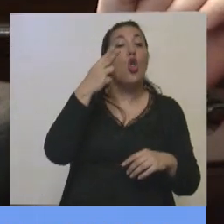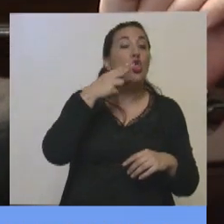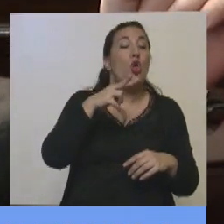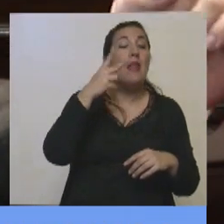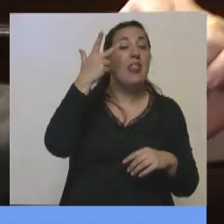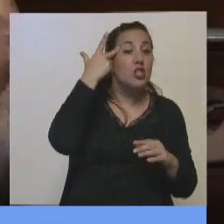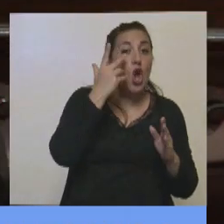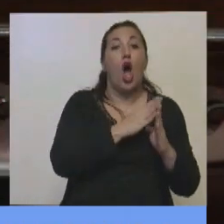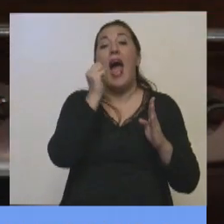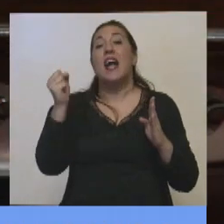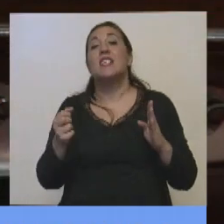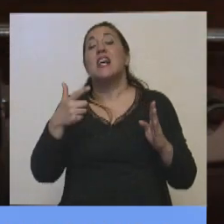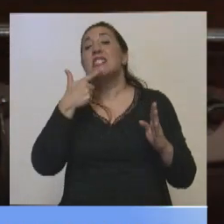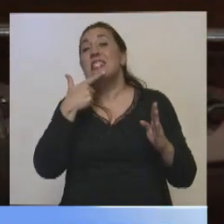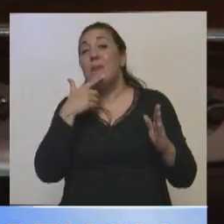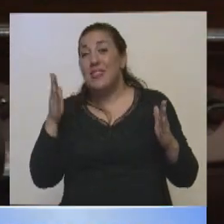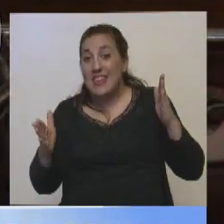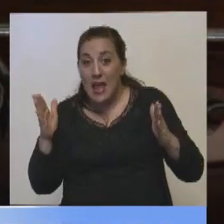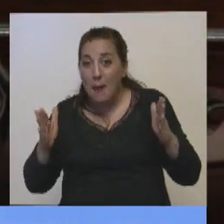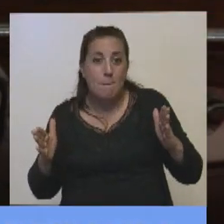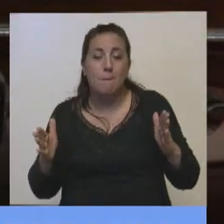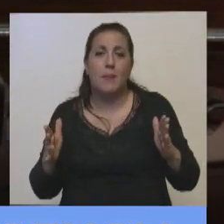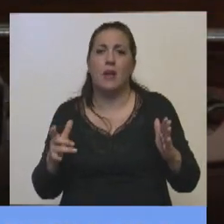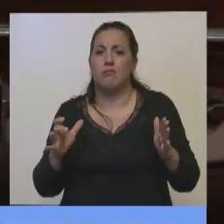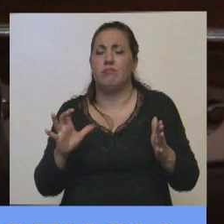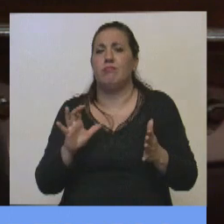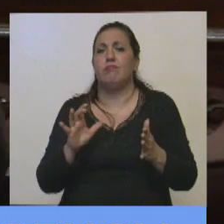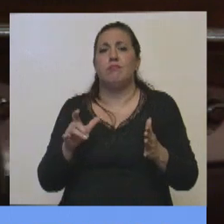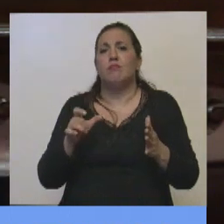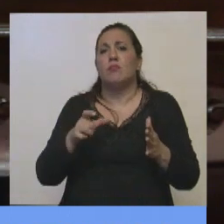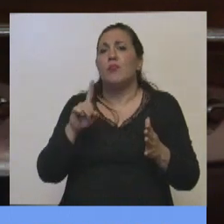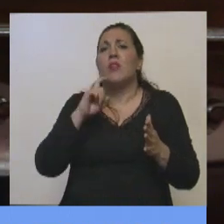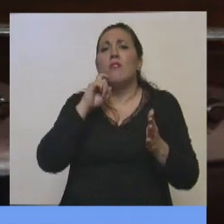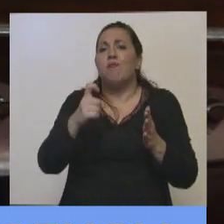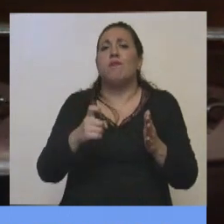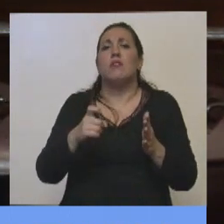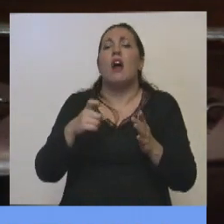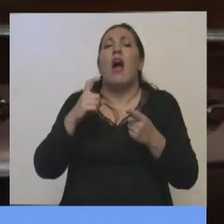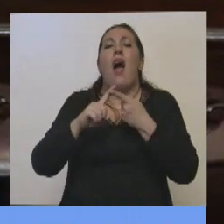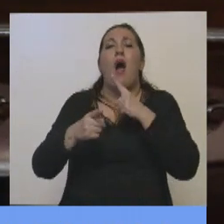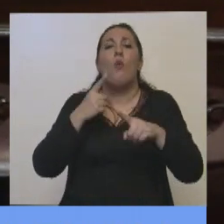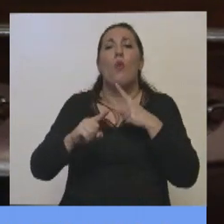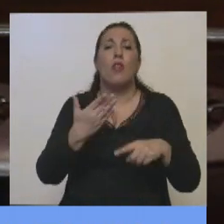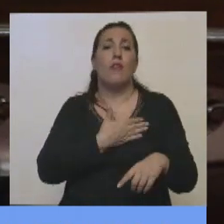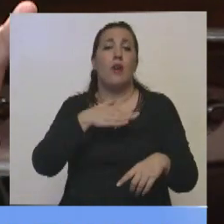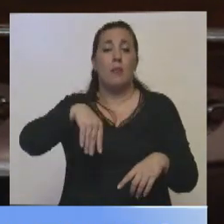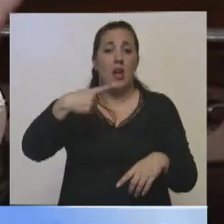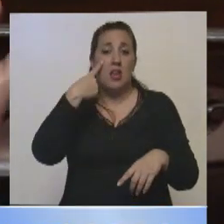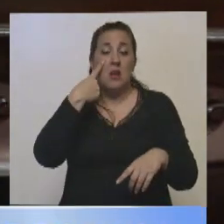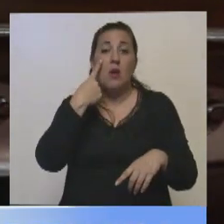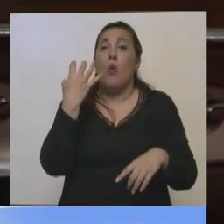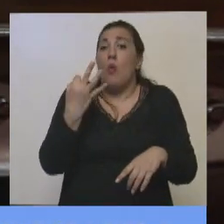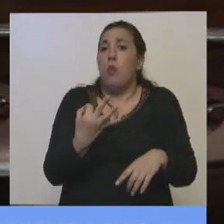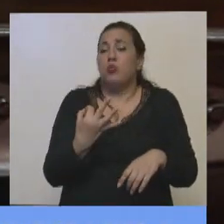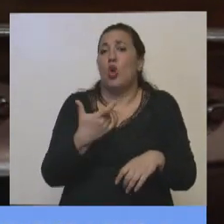18 no cumple con ninguna de las pautas del acuerdo con el fondo monetario y un día nos levantamos una